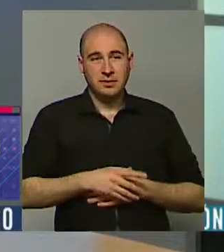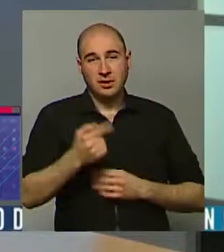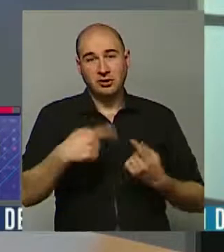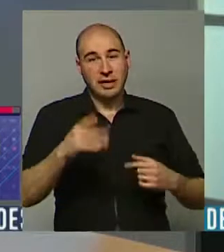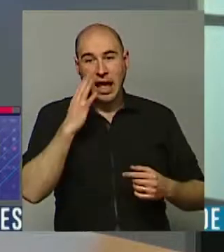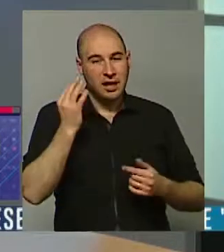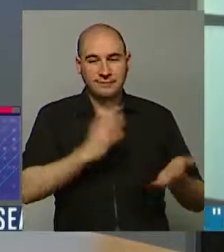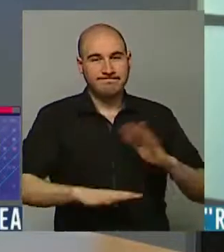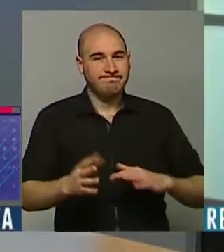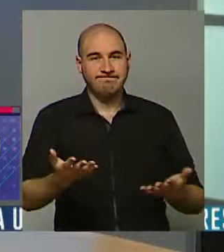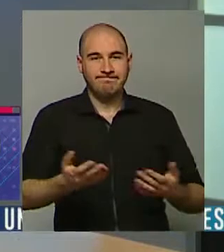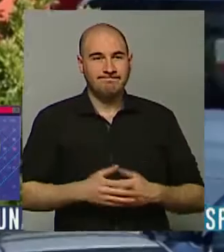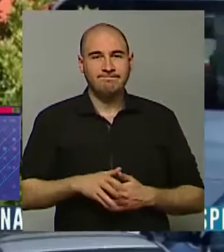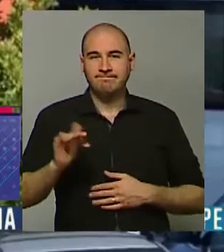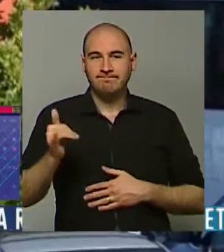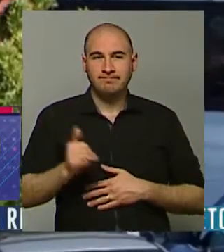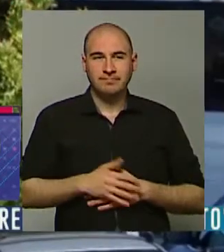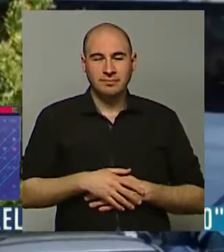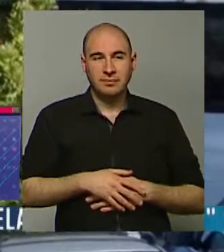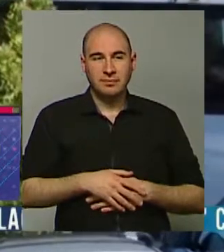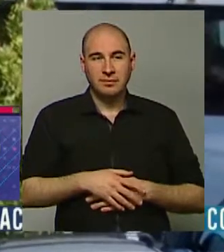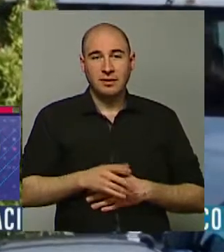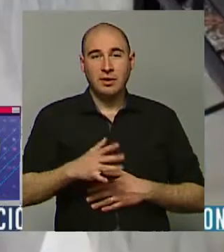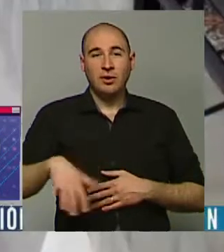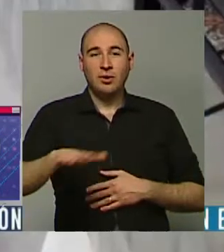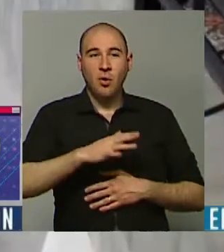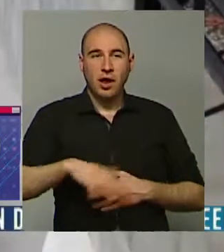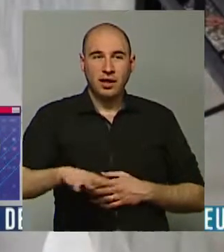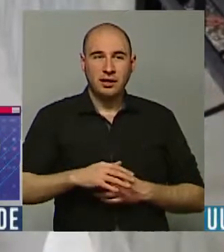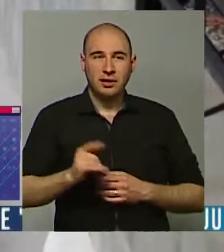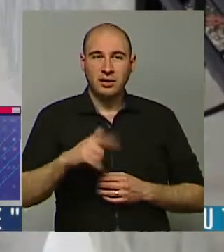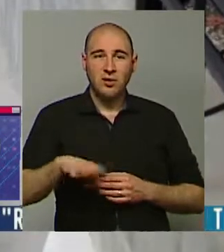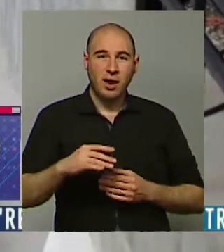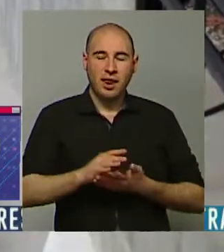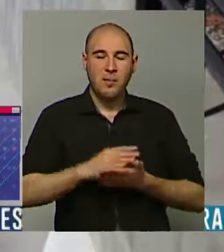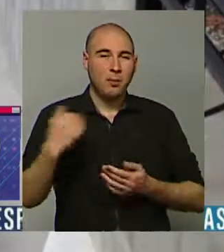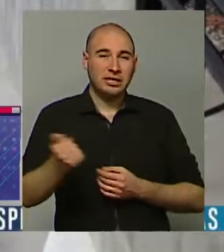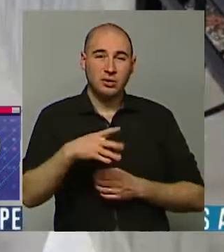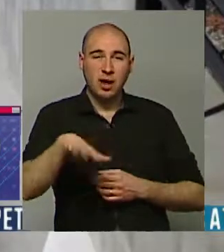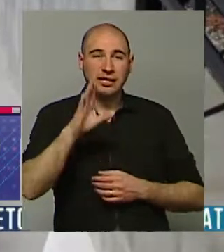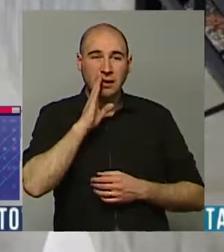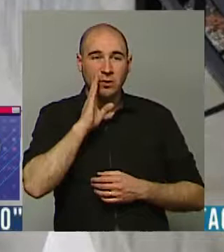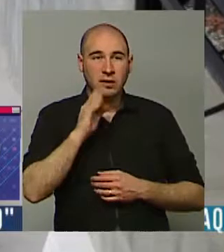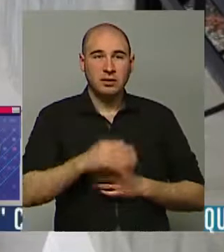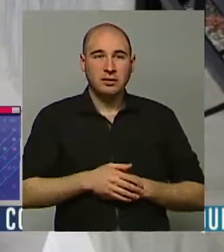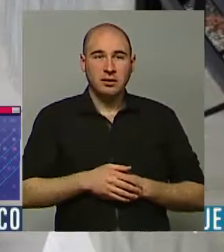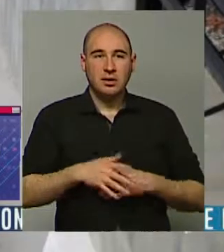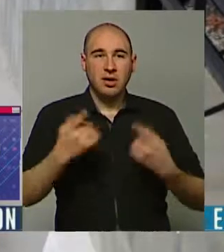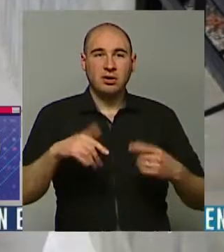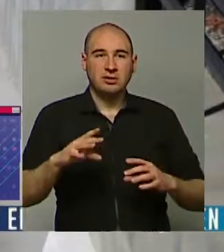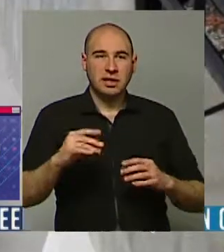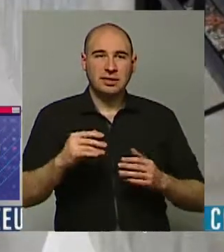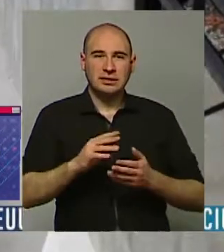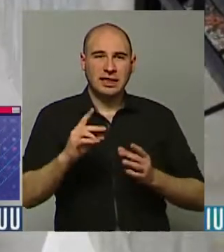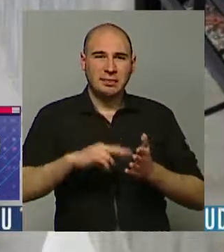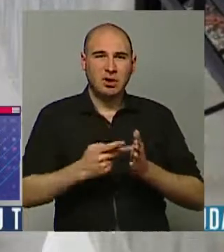algo con eso, ¿no? Sí, más en lugares tan sensibles. En Estados Unidos me parece que la cosa está mucho más